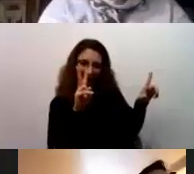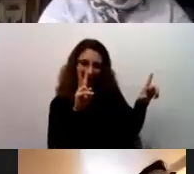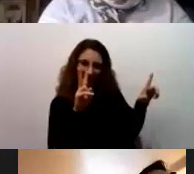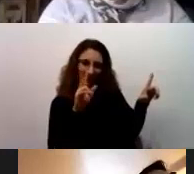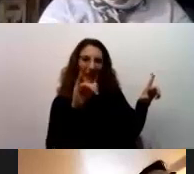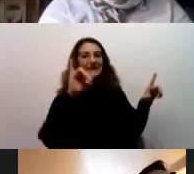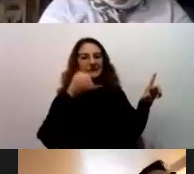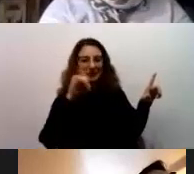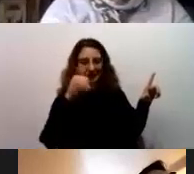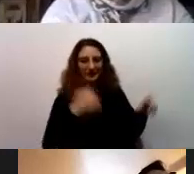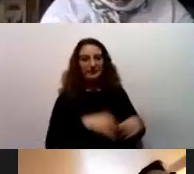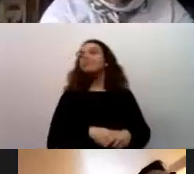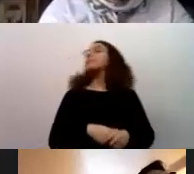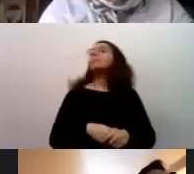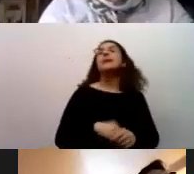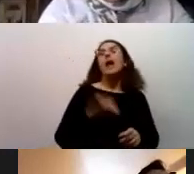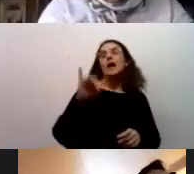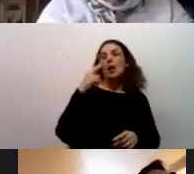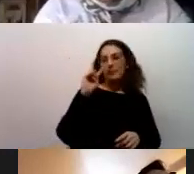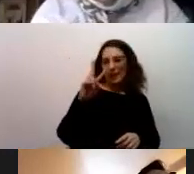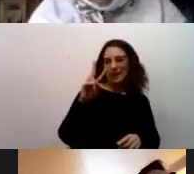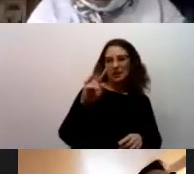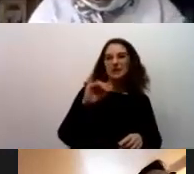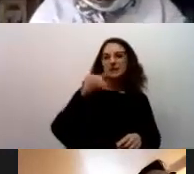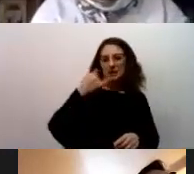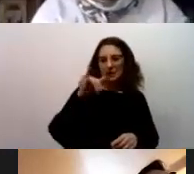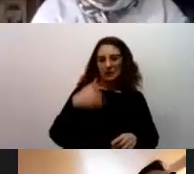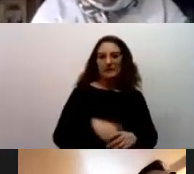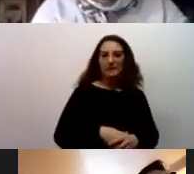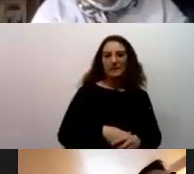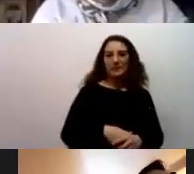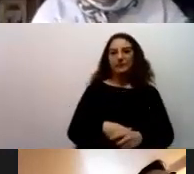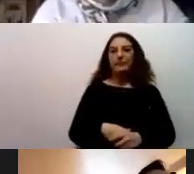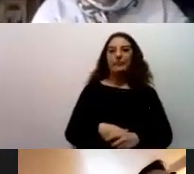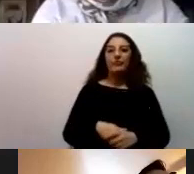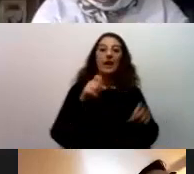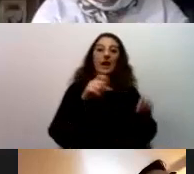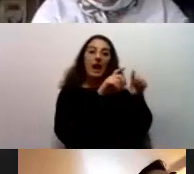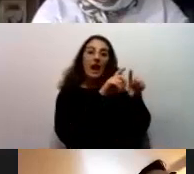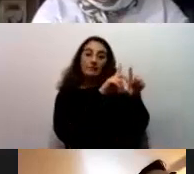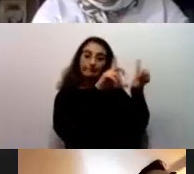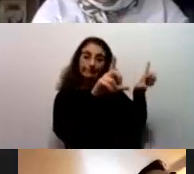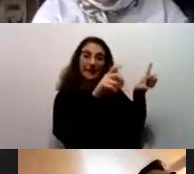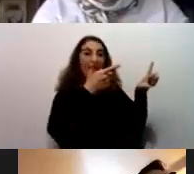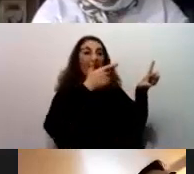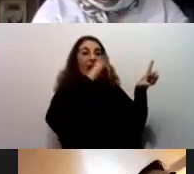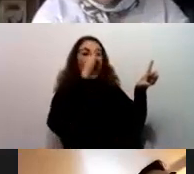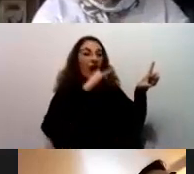Ahora sí. ¿Lo pueden ver? Ahora sí. Zona de seguridad de Bocacalle, ¿la pueden